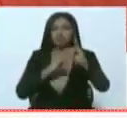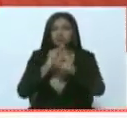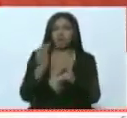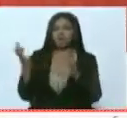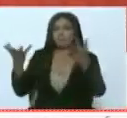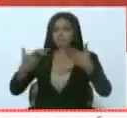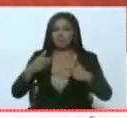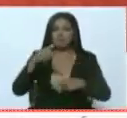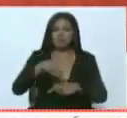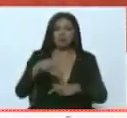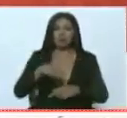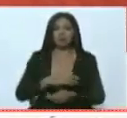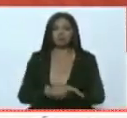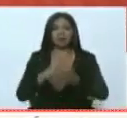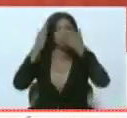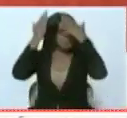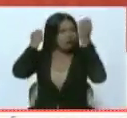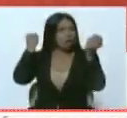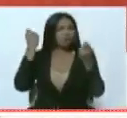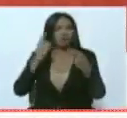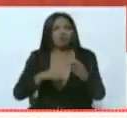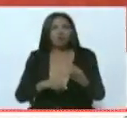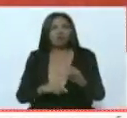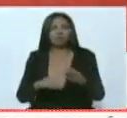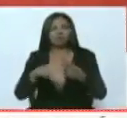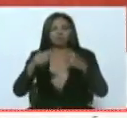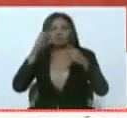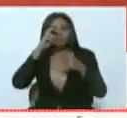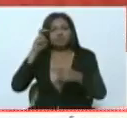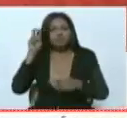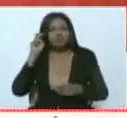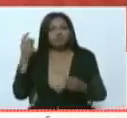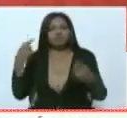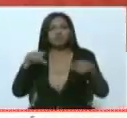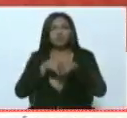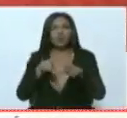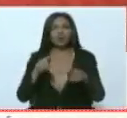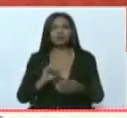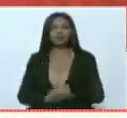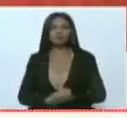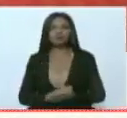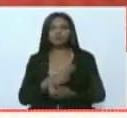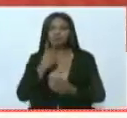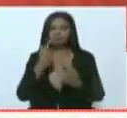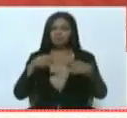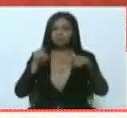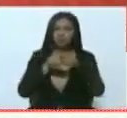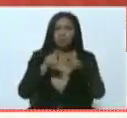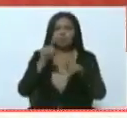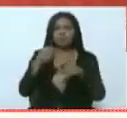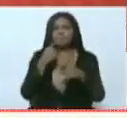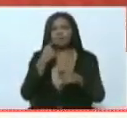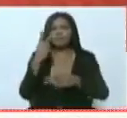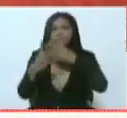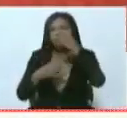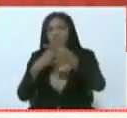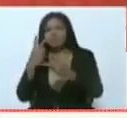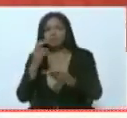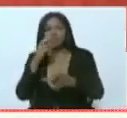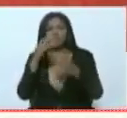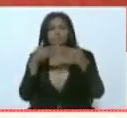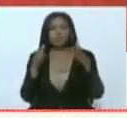internacionales, embajadores, cancilleres, voceros, visitas